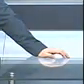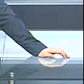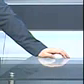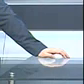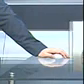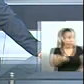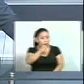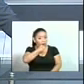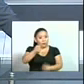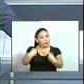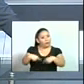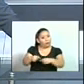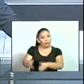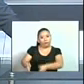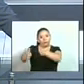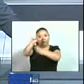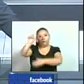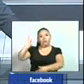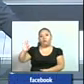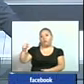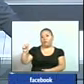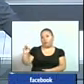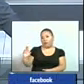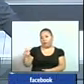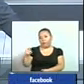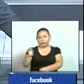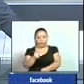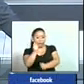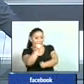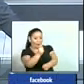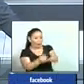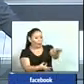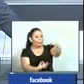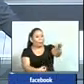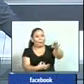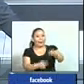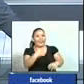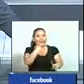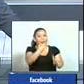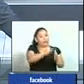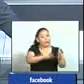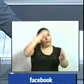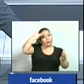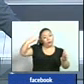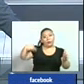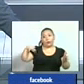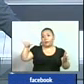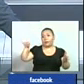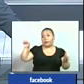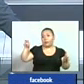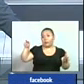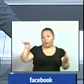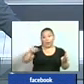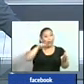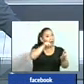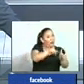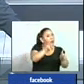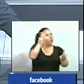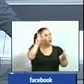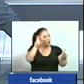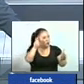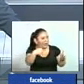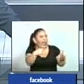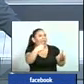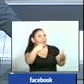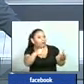Continuamos con las noticias. La Fiscalía General de la República presentó la acusación formal en contra de Yesenia García, principal sospechosa del asesinato. Escucha